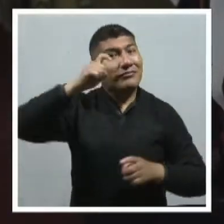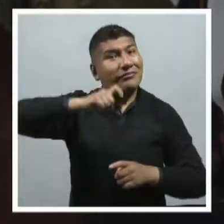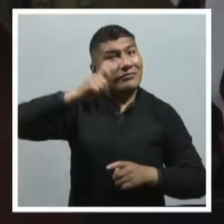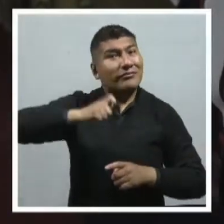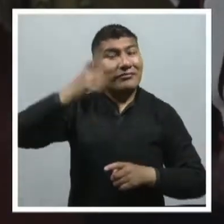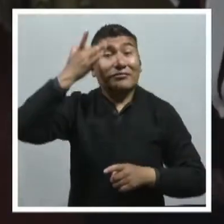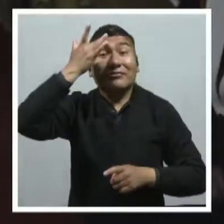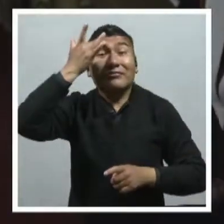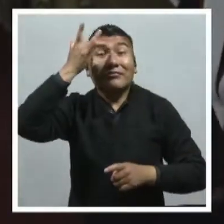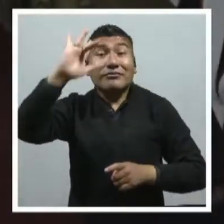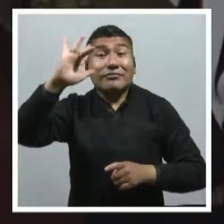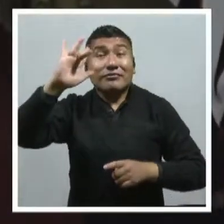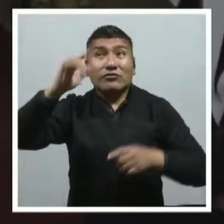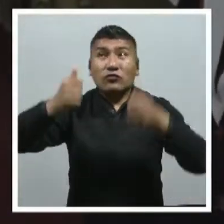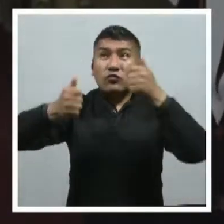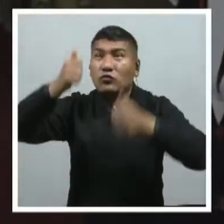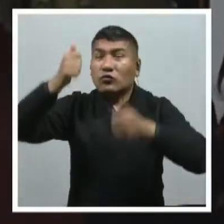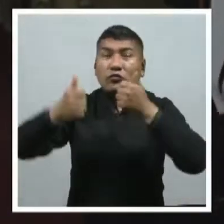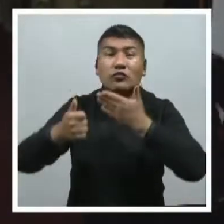poder diferenciar.